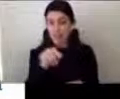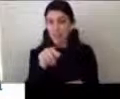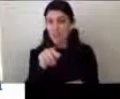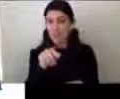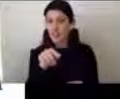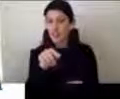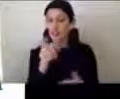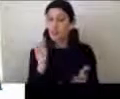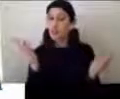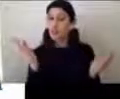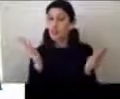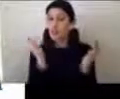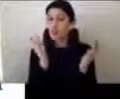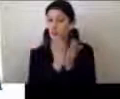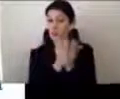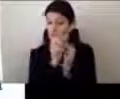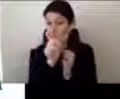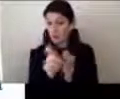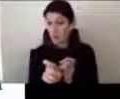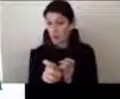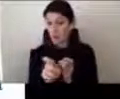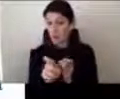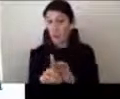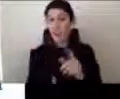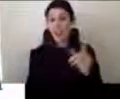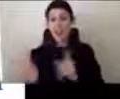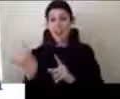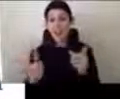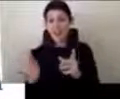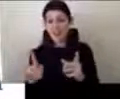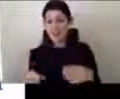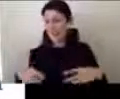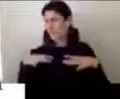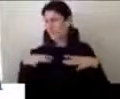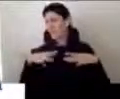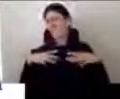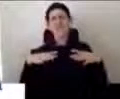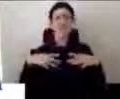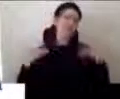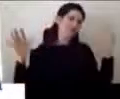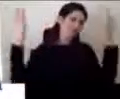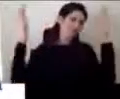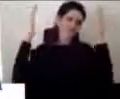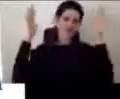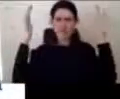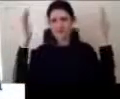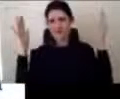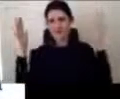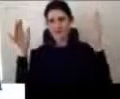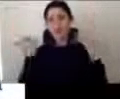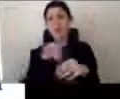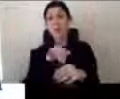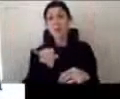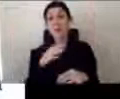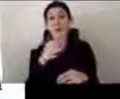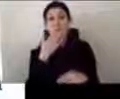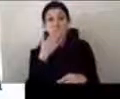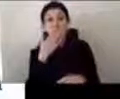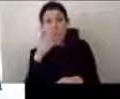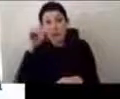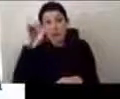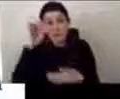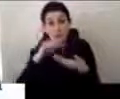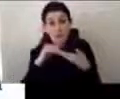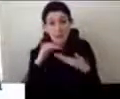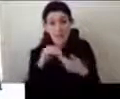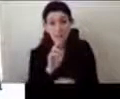estudiantes a veces explotaban de felicidad, aplaudían, y después decían, oh, perdón, profesora. Yo